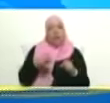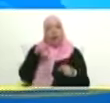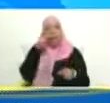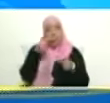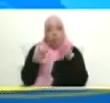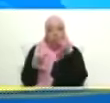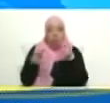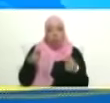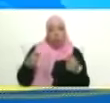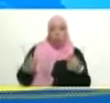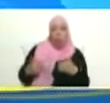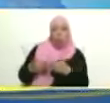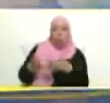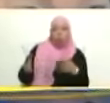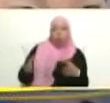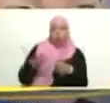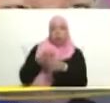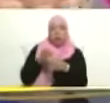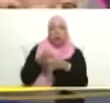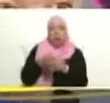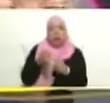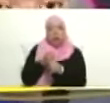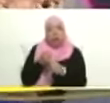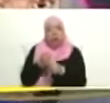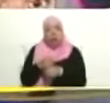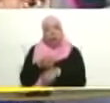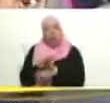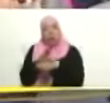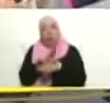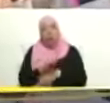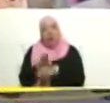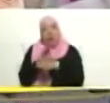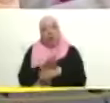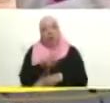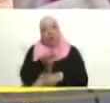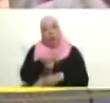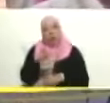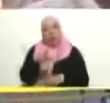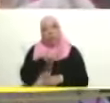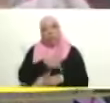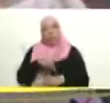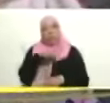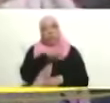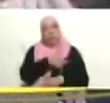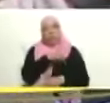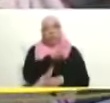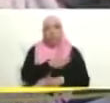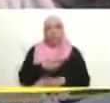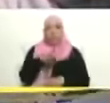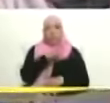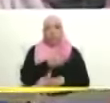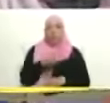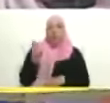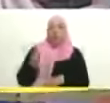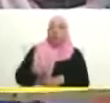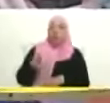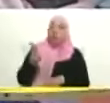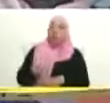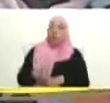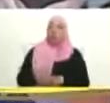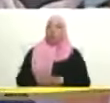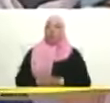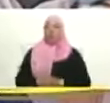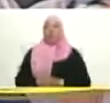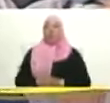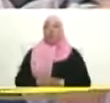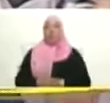pública, de la seguridad ciudadana, de la protección civil. Nunca antes, jamás,